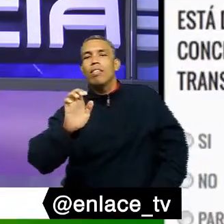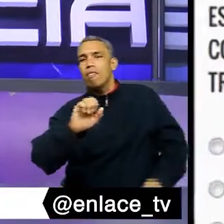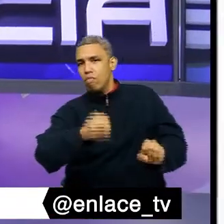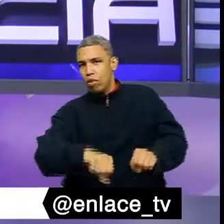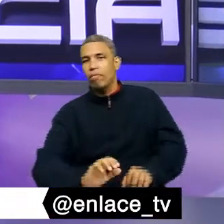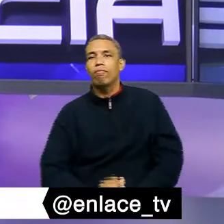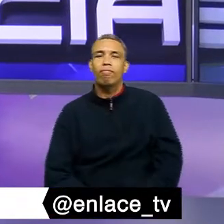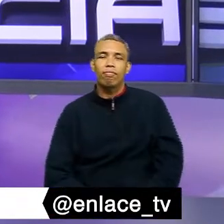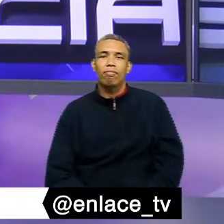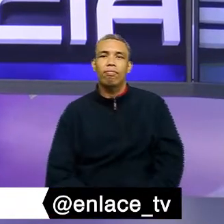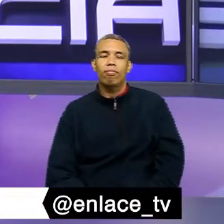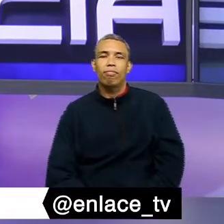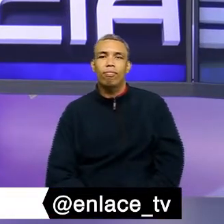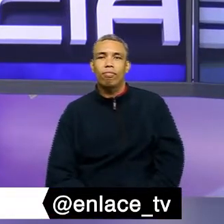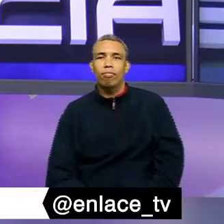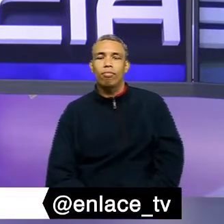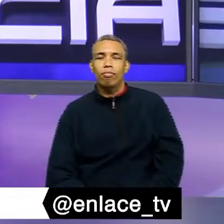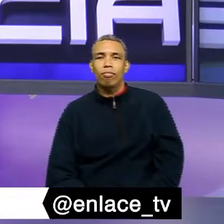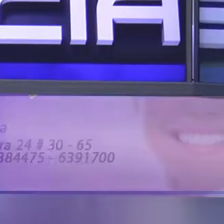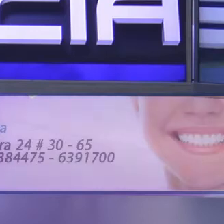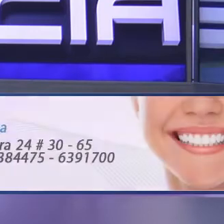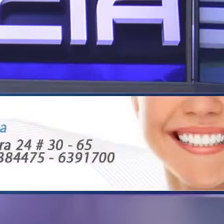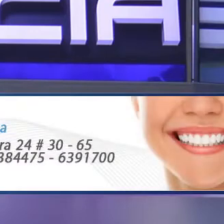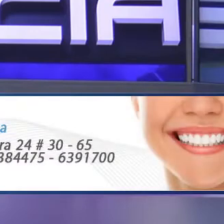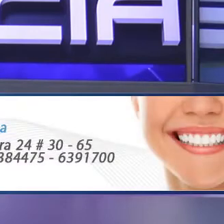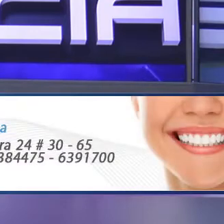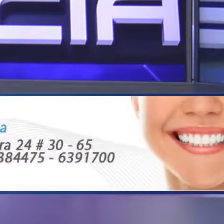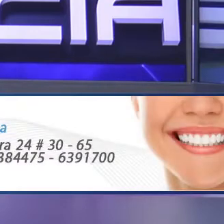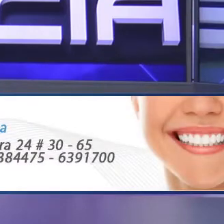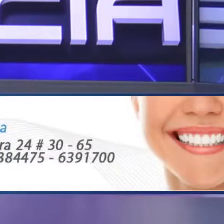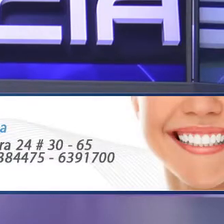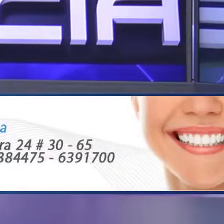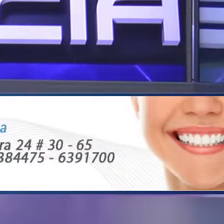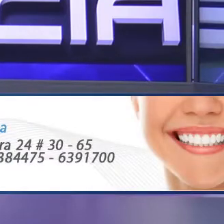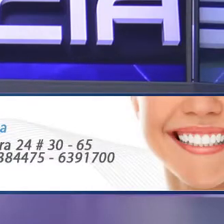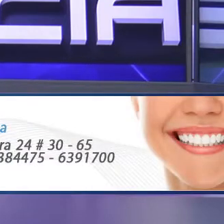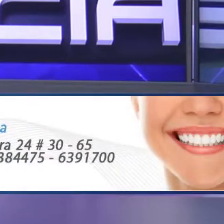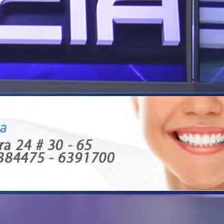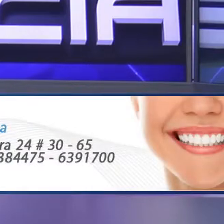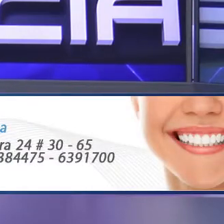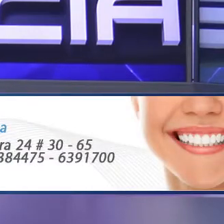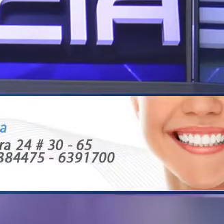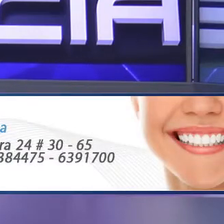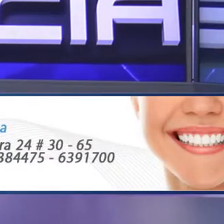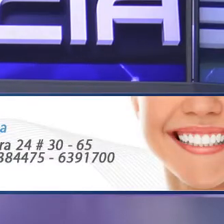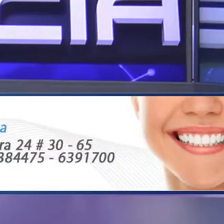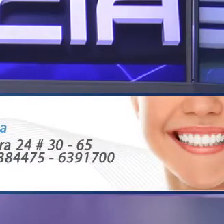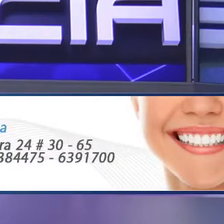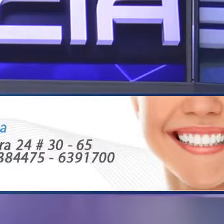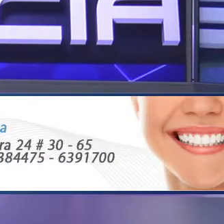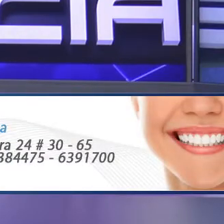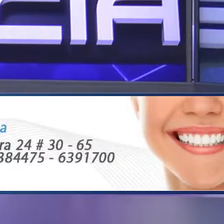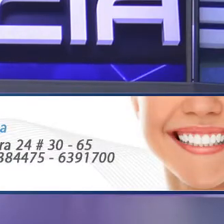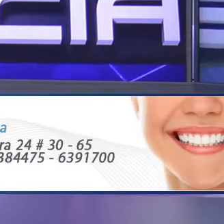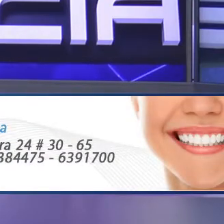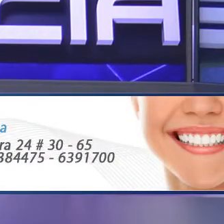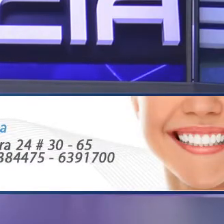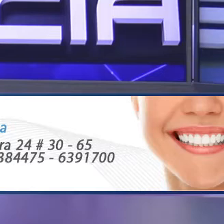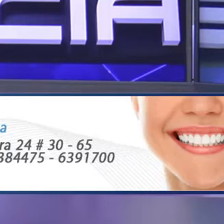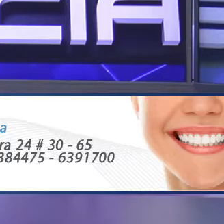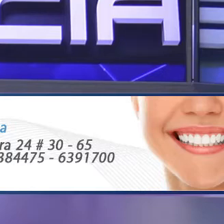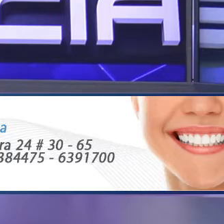www.enlacetelevisión.com. Visítenos. Y ya no tendrás que interrumpir tus tratamientos de ortodoncia. Ahora en Crom, Bucaramanga y Barranca Bermeja, tu sonrisa saltará